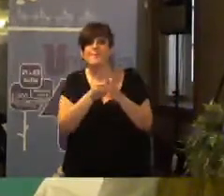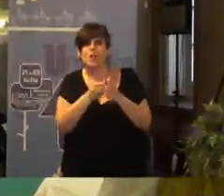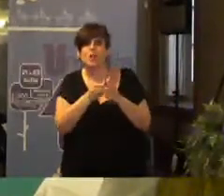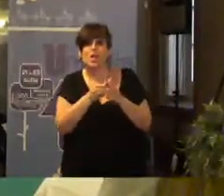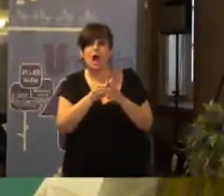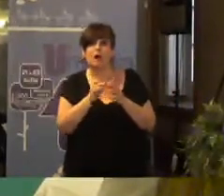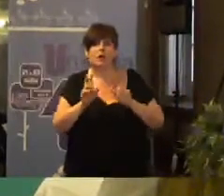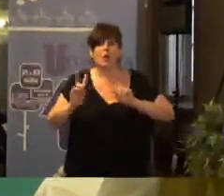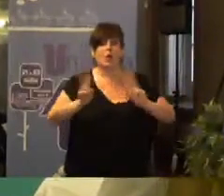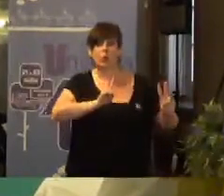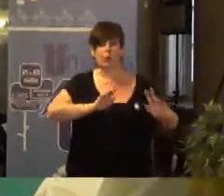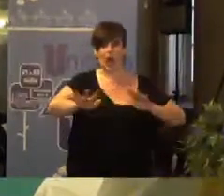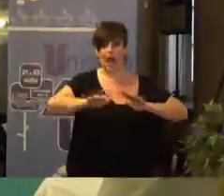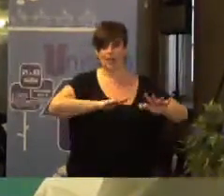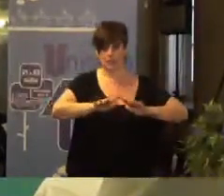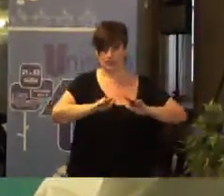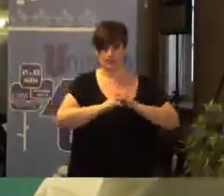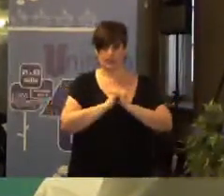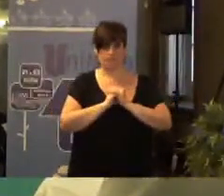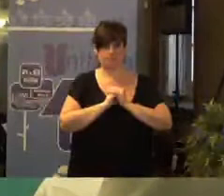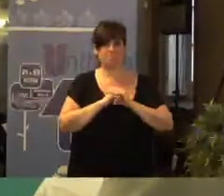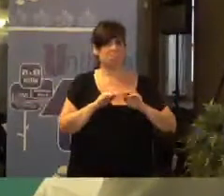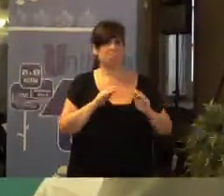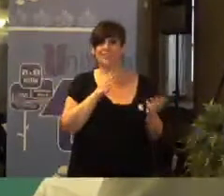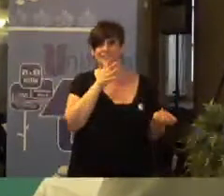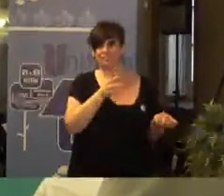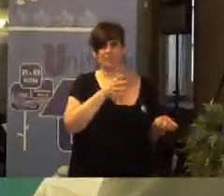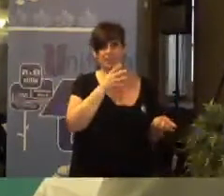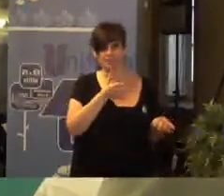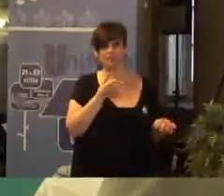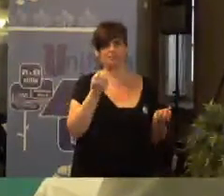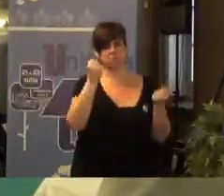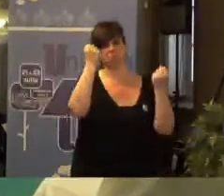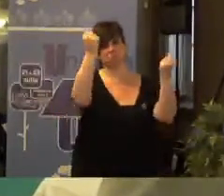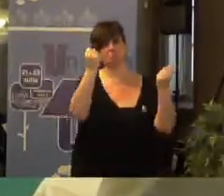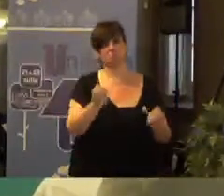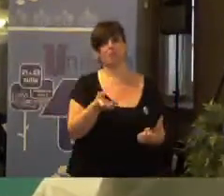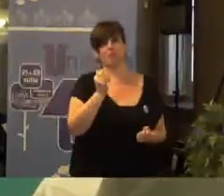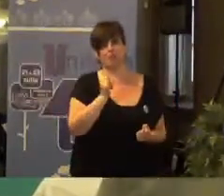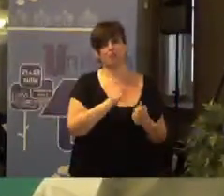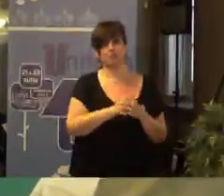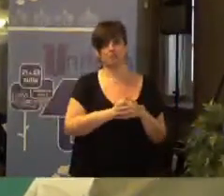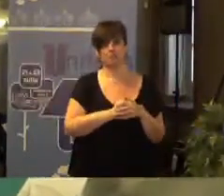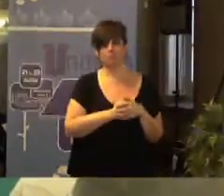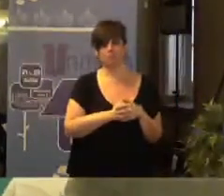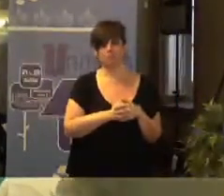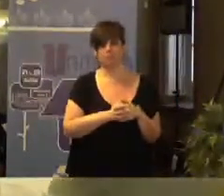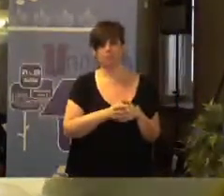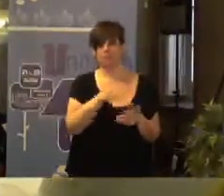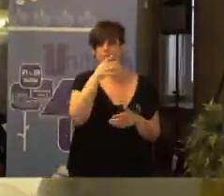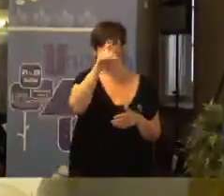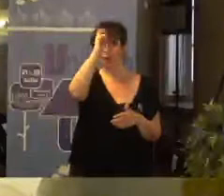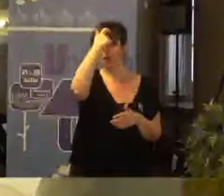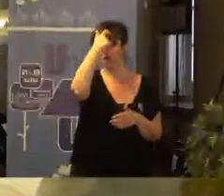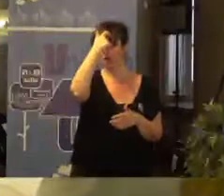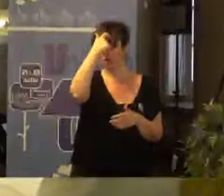e que o que pasa é que tiñan autoridade, o concepto de hexemonía de Gramsci. É